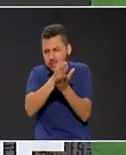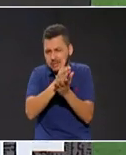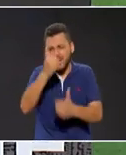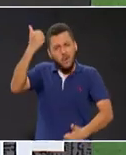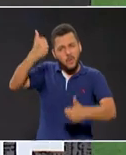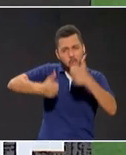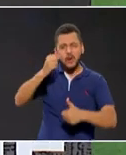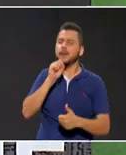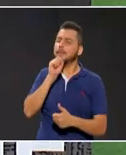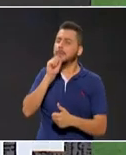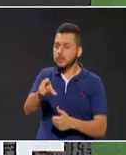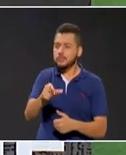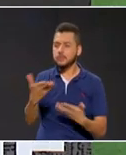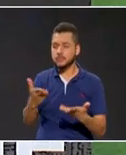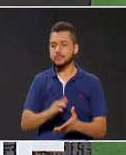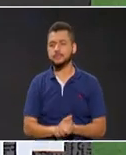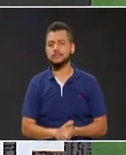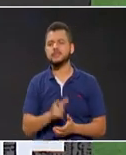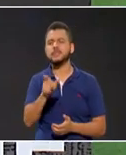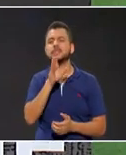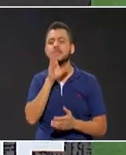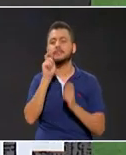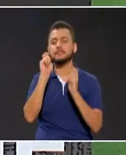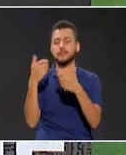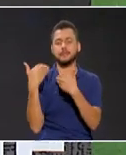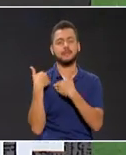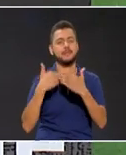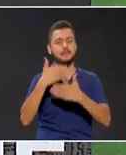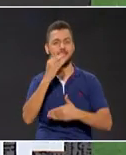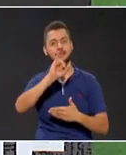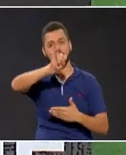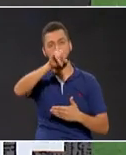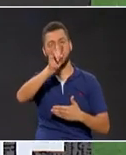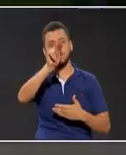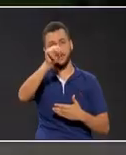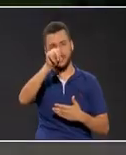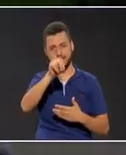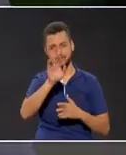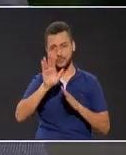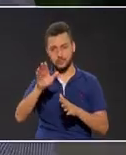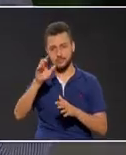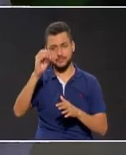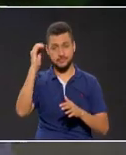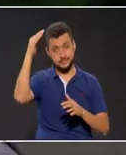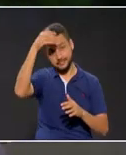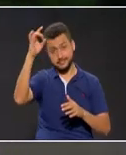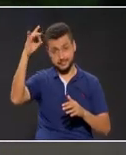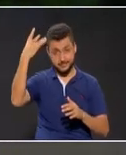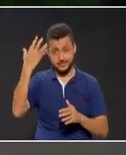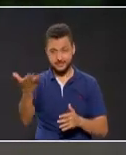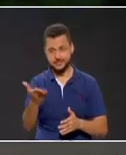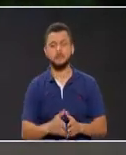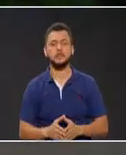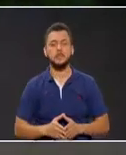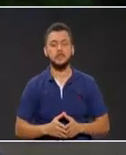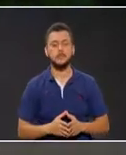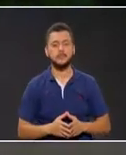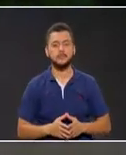presupuesto participativo? Arranca esta serie Juan Carlos Vélez. Bueno, nosotros vamos a mantener el